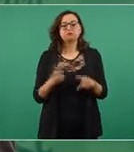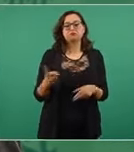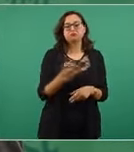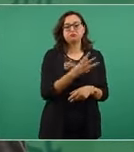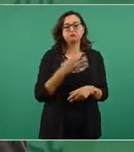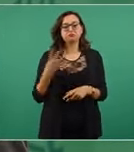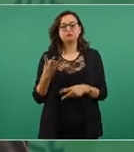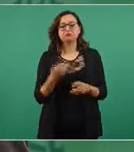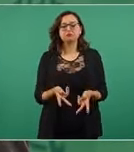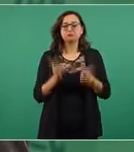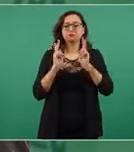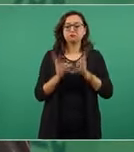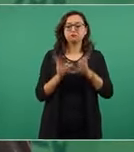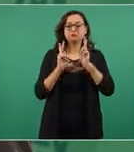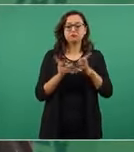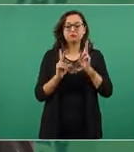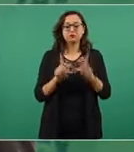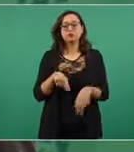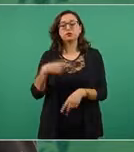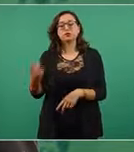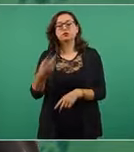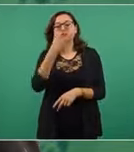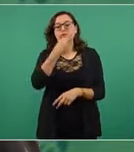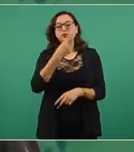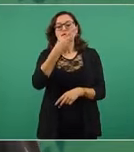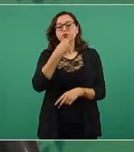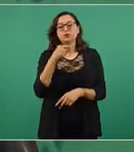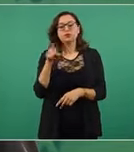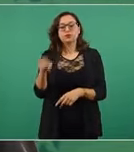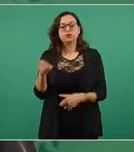el piloto me empieza a decir,